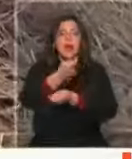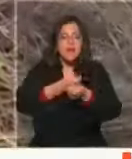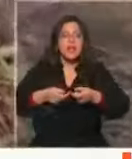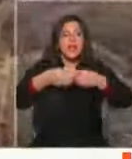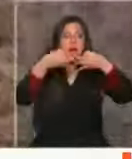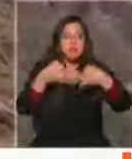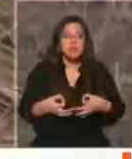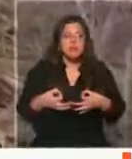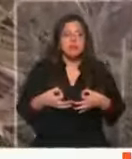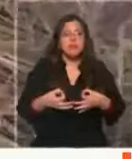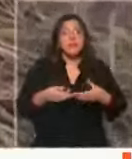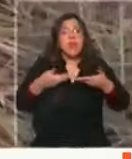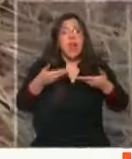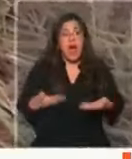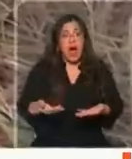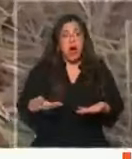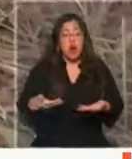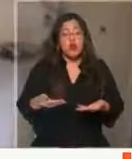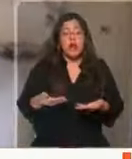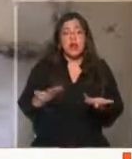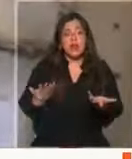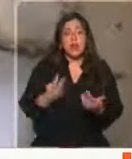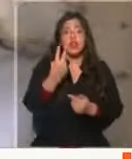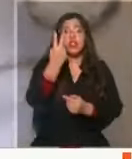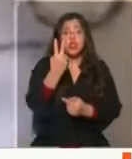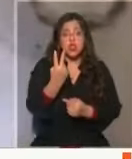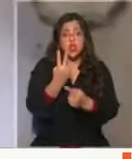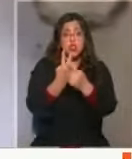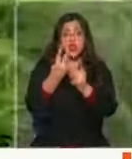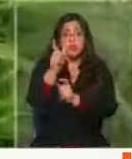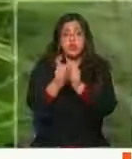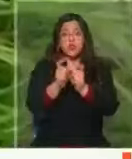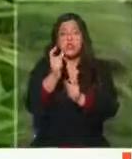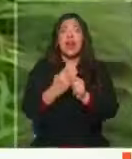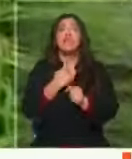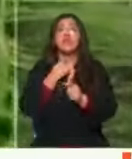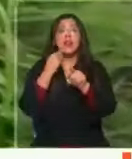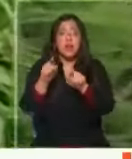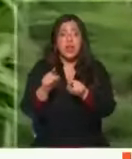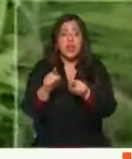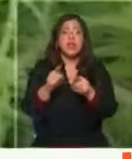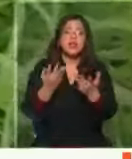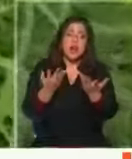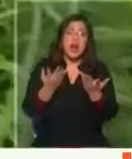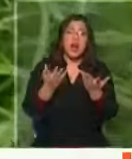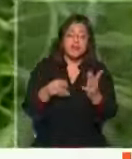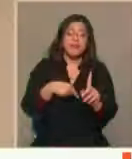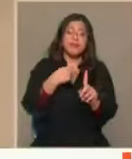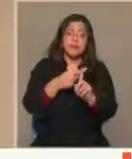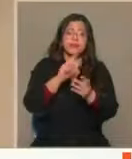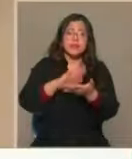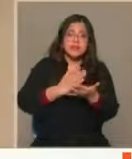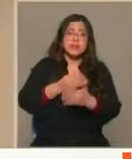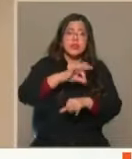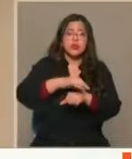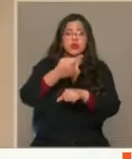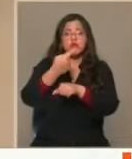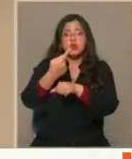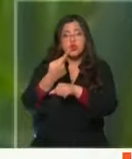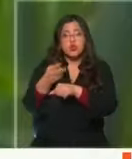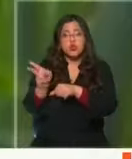establecida. Por ahora y por suerte, dos de los tres familiares afectados en Lumaco evolucionan favorablemente, mientras que el otro fue